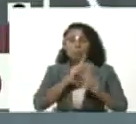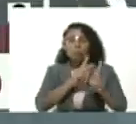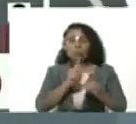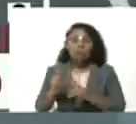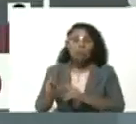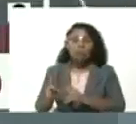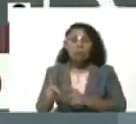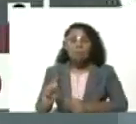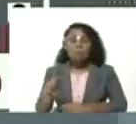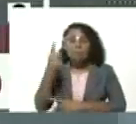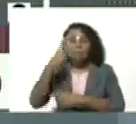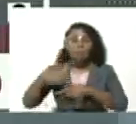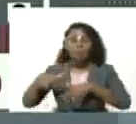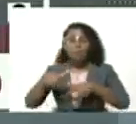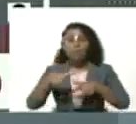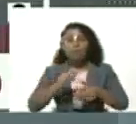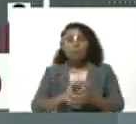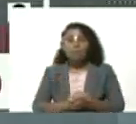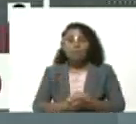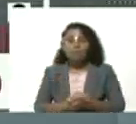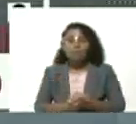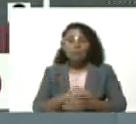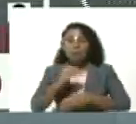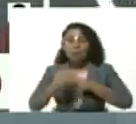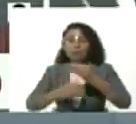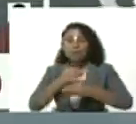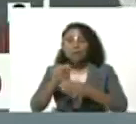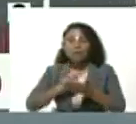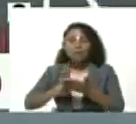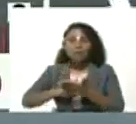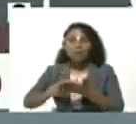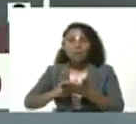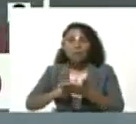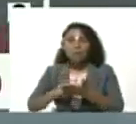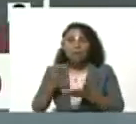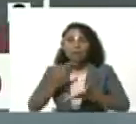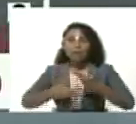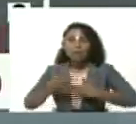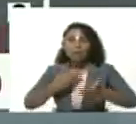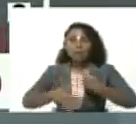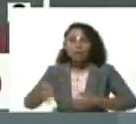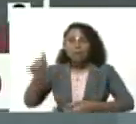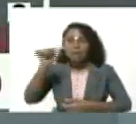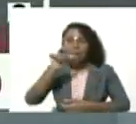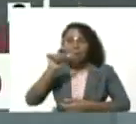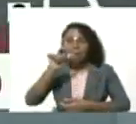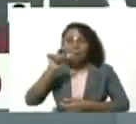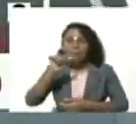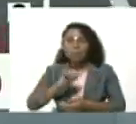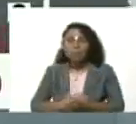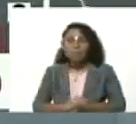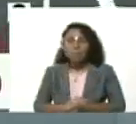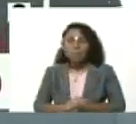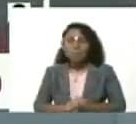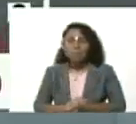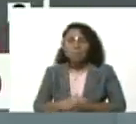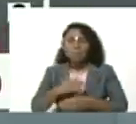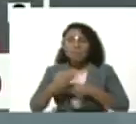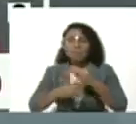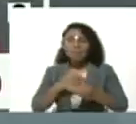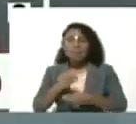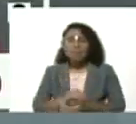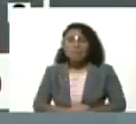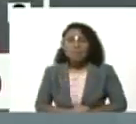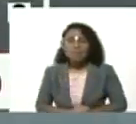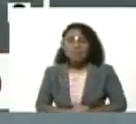en primer lugar, pues llevar la recuperación del servicio de agua. Quiero significarle que en estos momentos